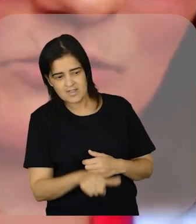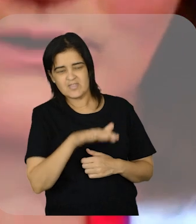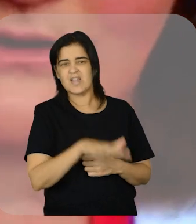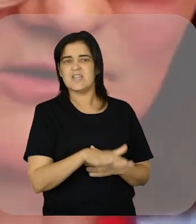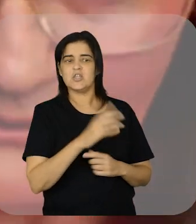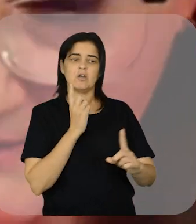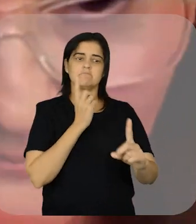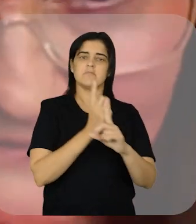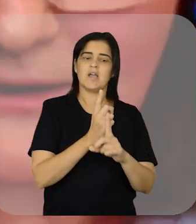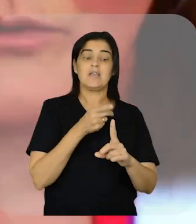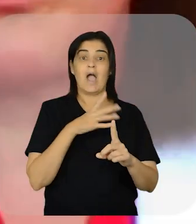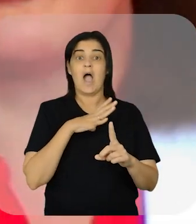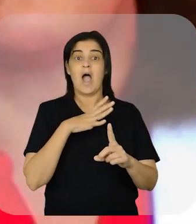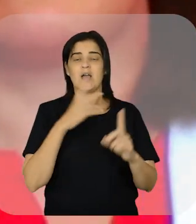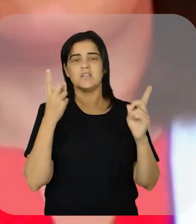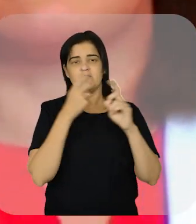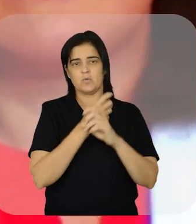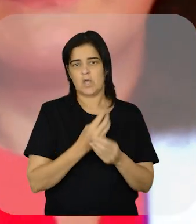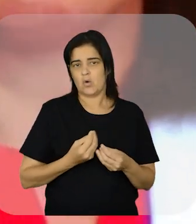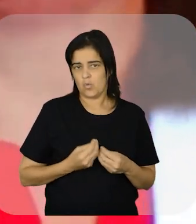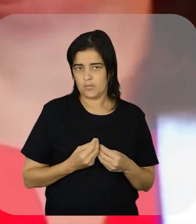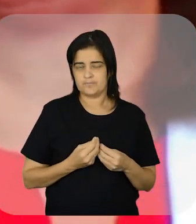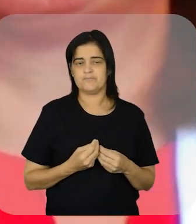que tiene una dificultad de aprendizaje? Bueno, pero